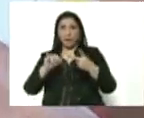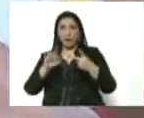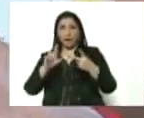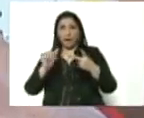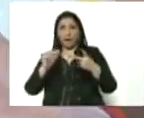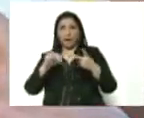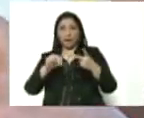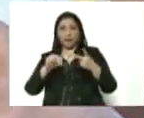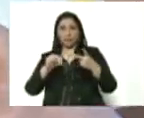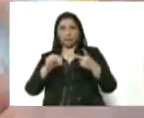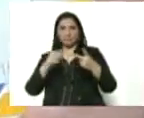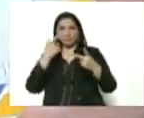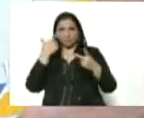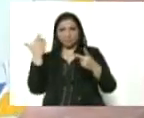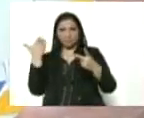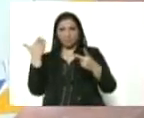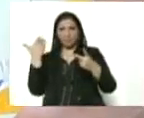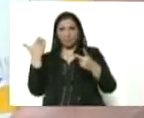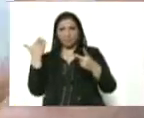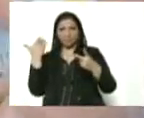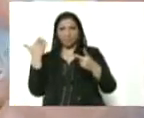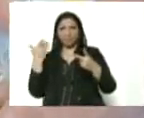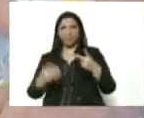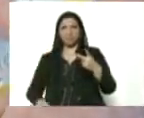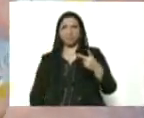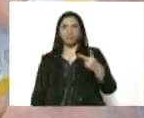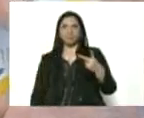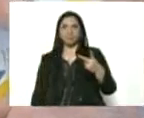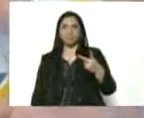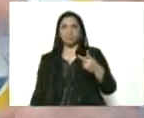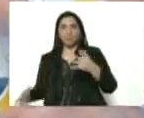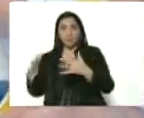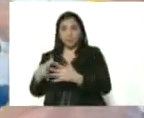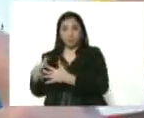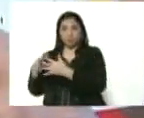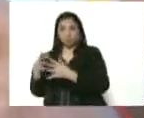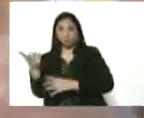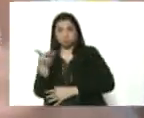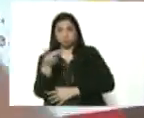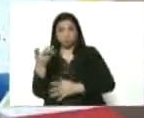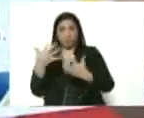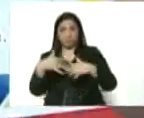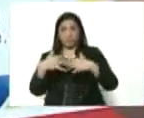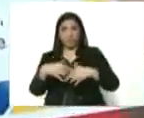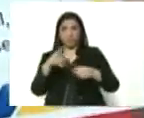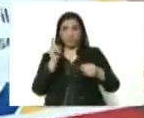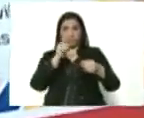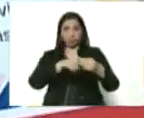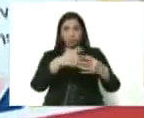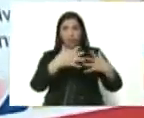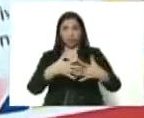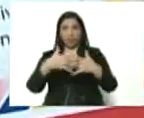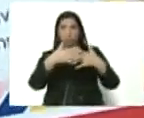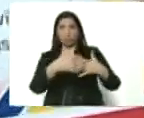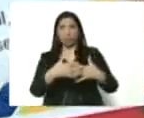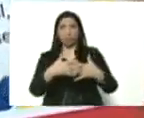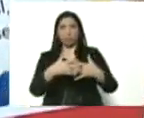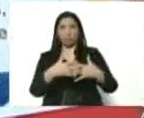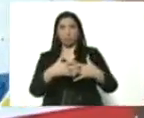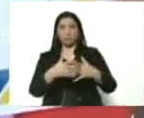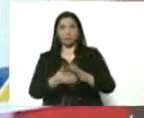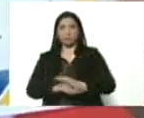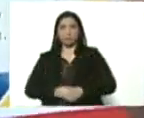nos referimos a Iron Set, gringo de la empresa Silvercup. El alias Luke se refiere a